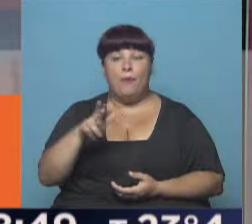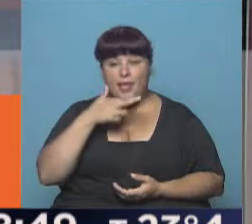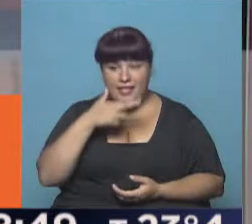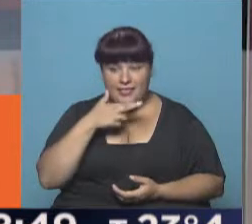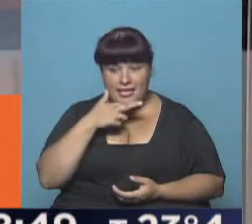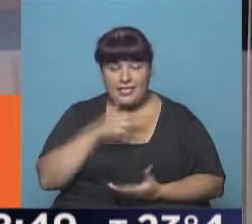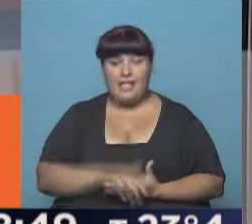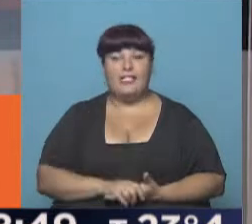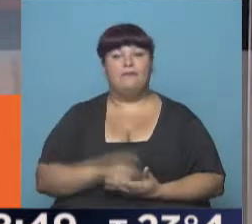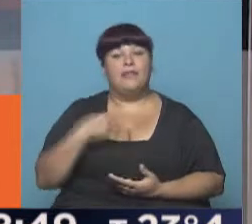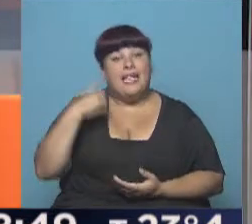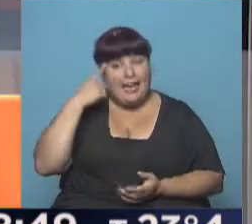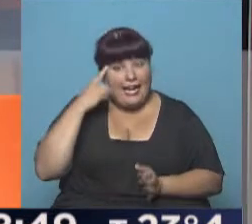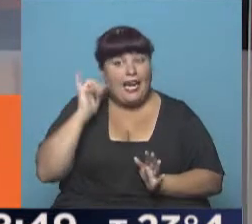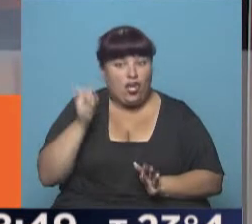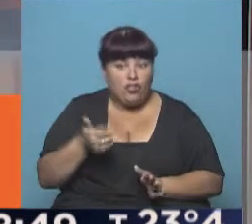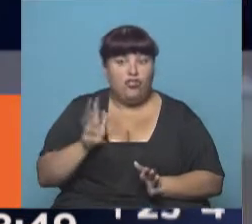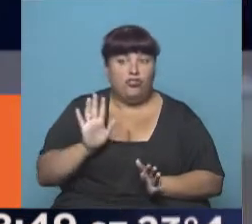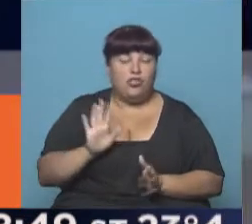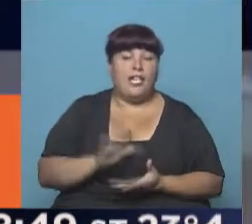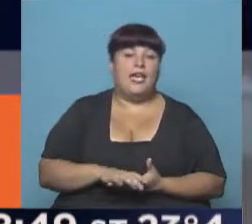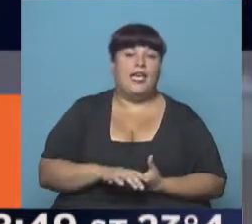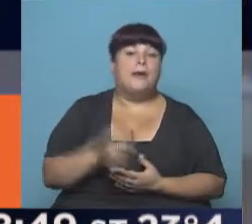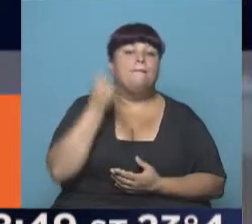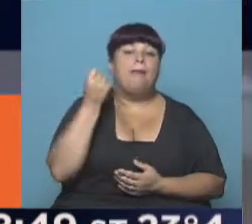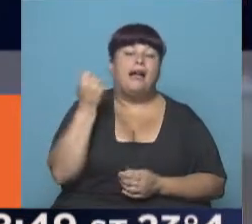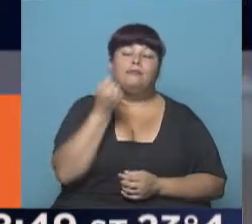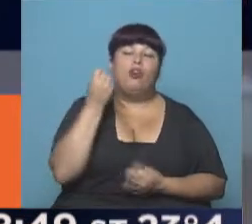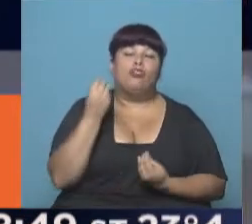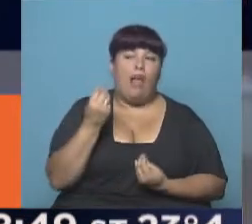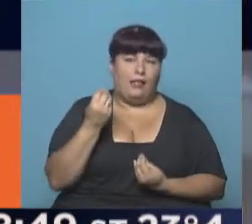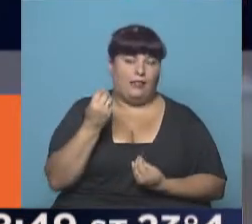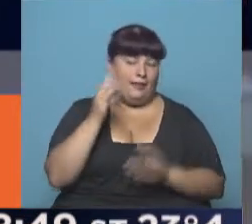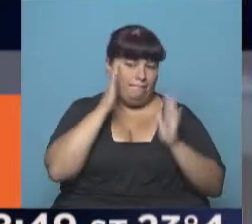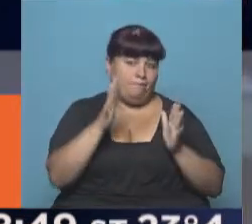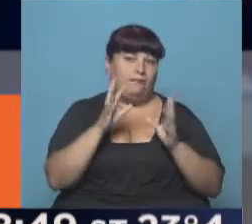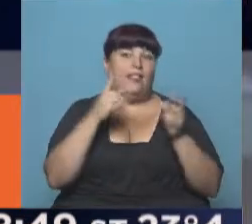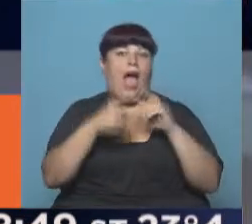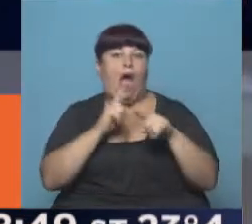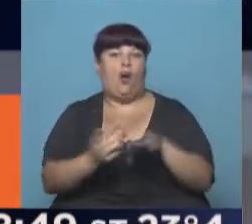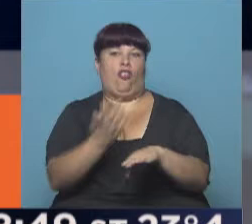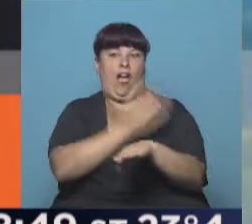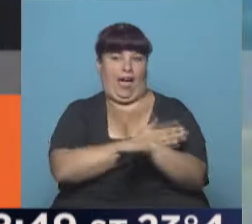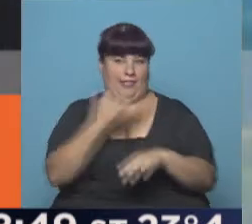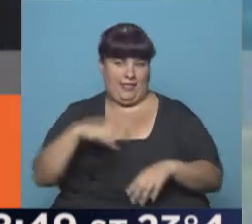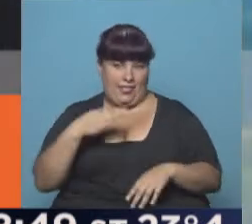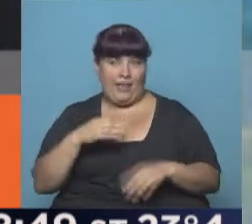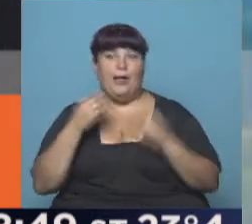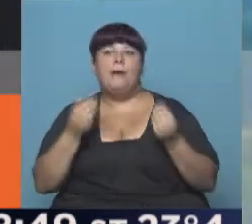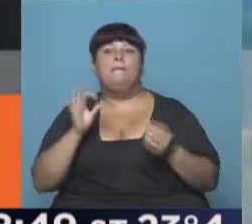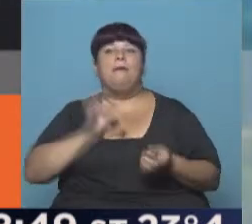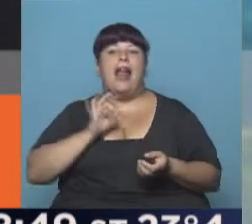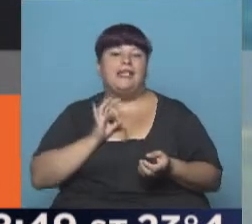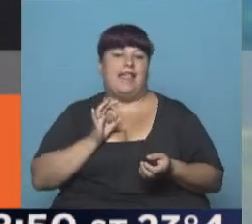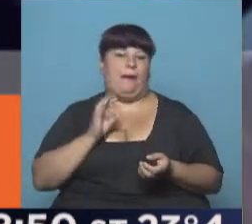2017 creo sí que las prioridades va a haber que tratar de acordarlas antes para saber que